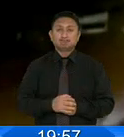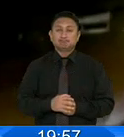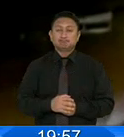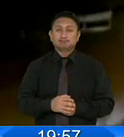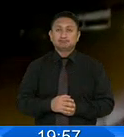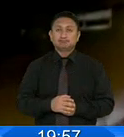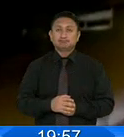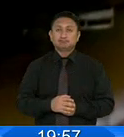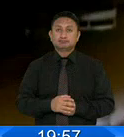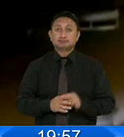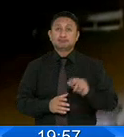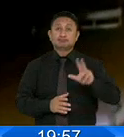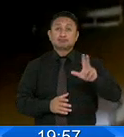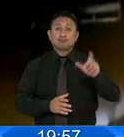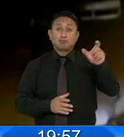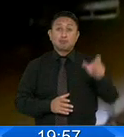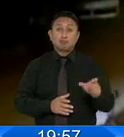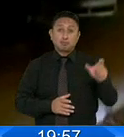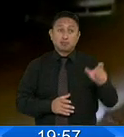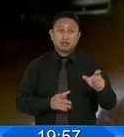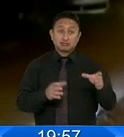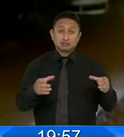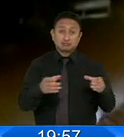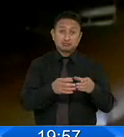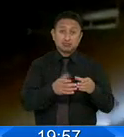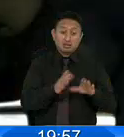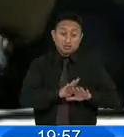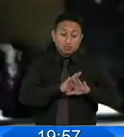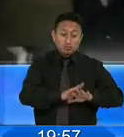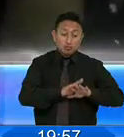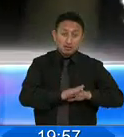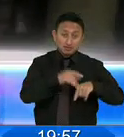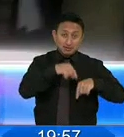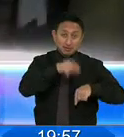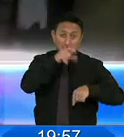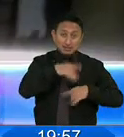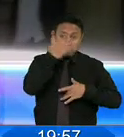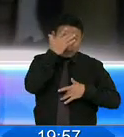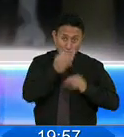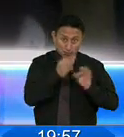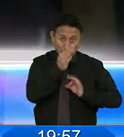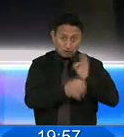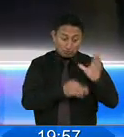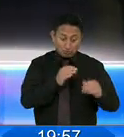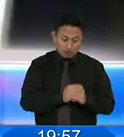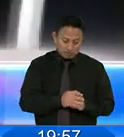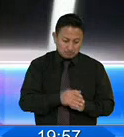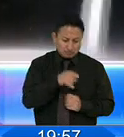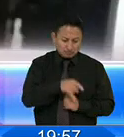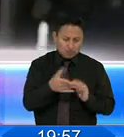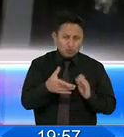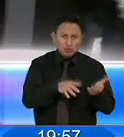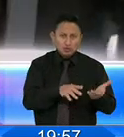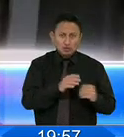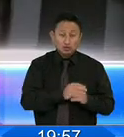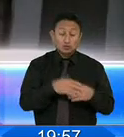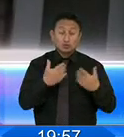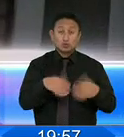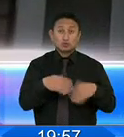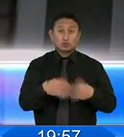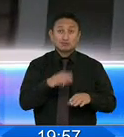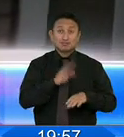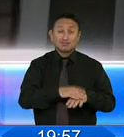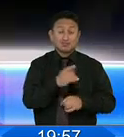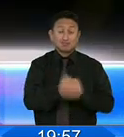Tres personas que se encontraban en la unidad de reanimación de pacientes contagiados con COVID-19 perdieron la vida en un desafortunado